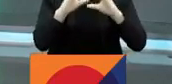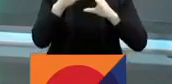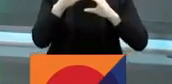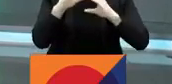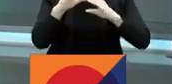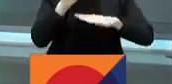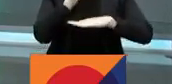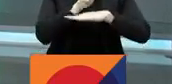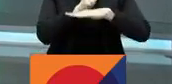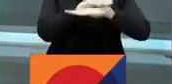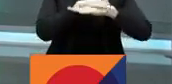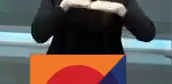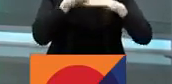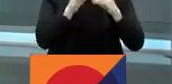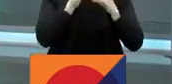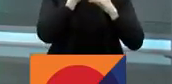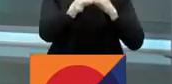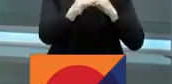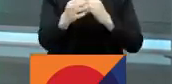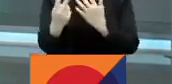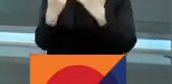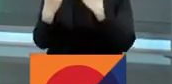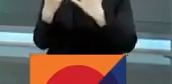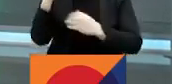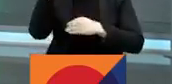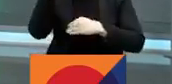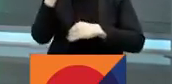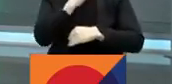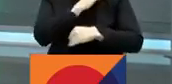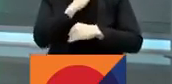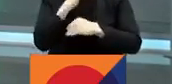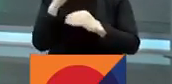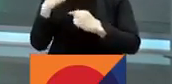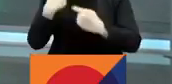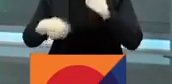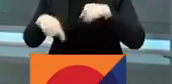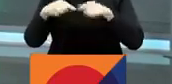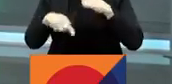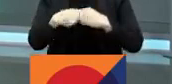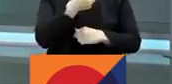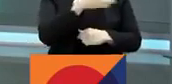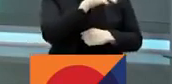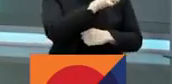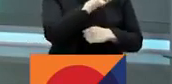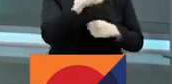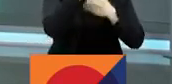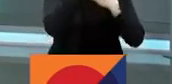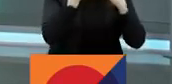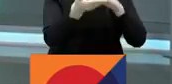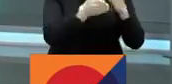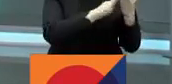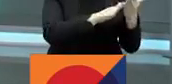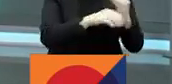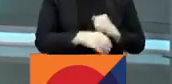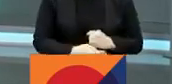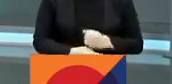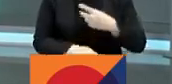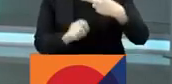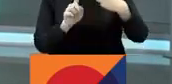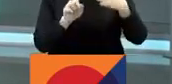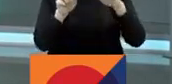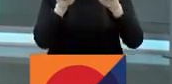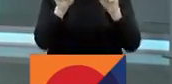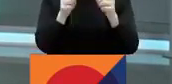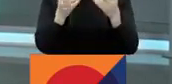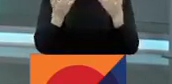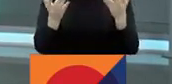abatidos. 7 soldados resultaron heridos en los enfrentamientos. Por otro lado, el segundo tema es la decisión del Gobierno Nacional de prohibir